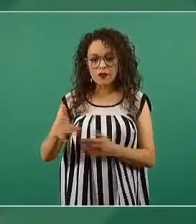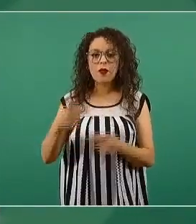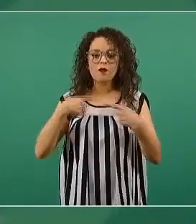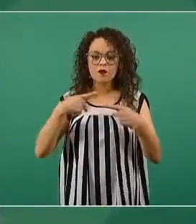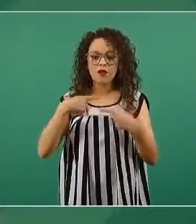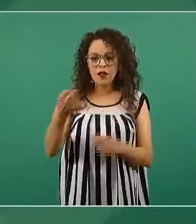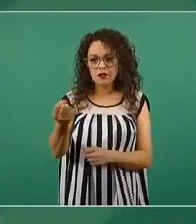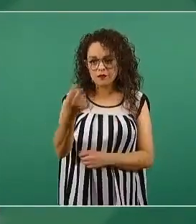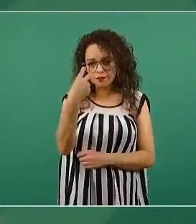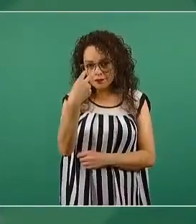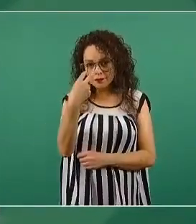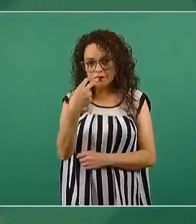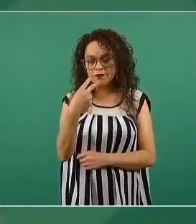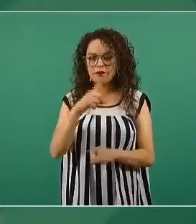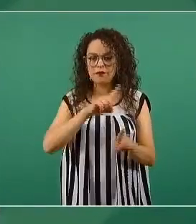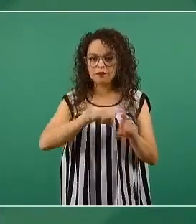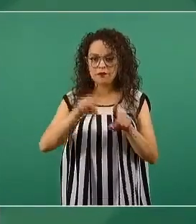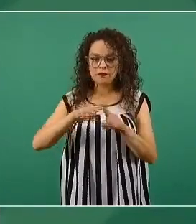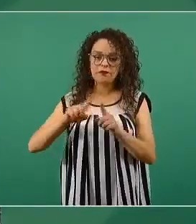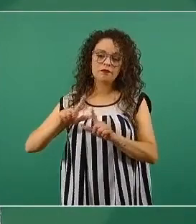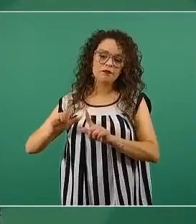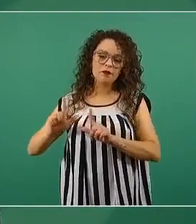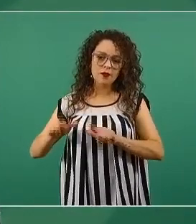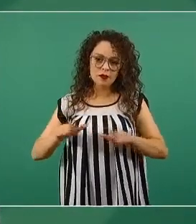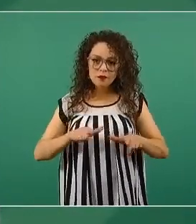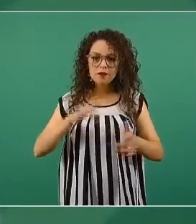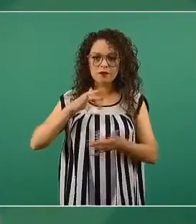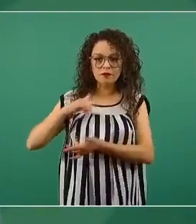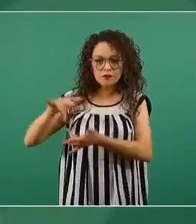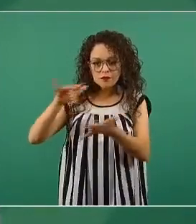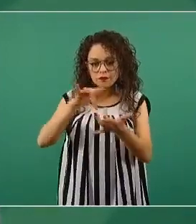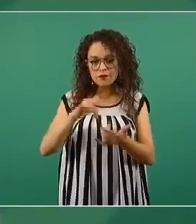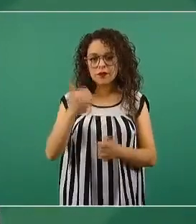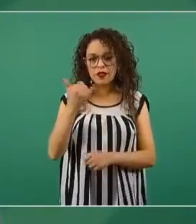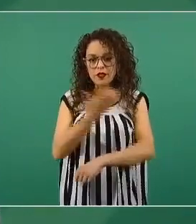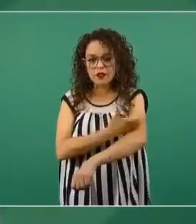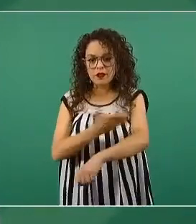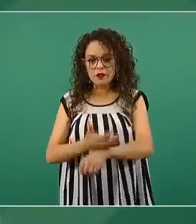visualizan desde las diferentes plataformas y a los compañeros y